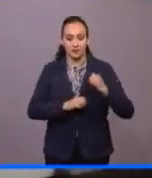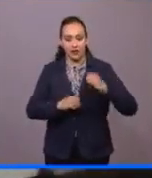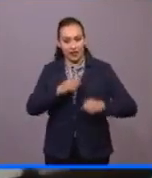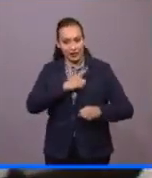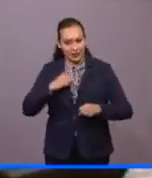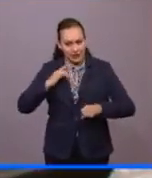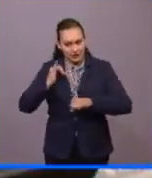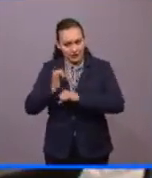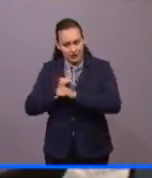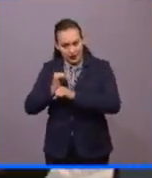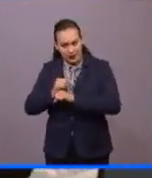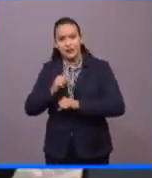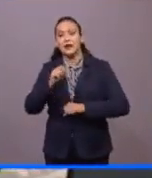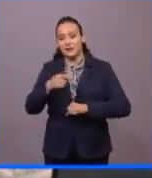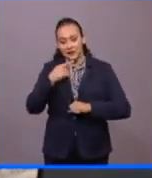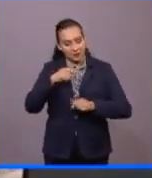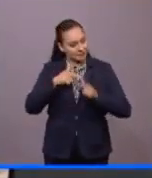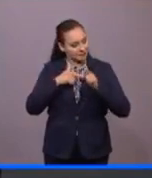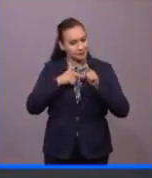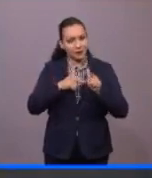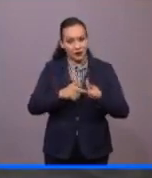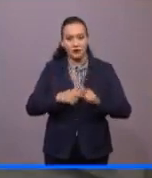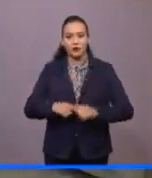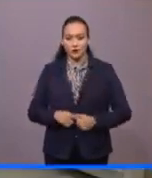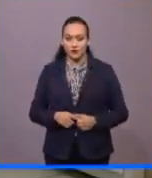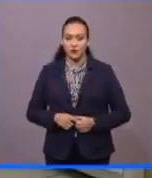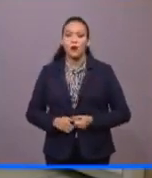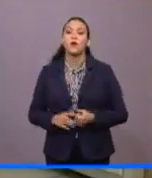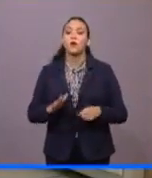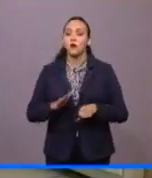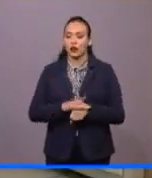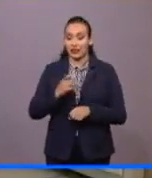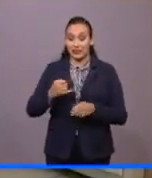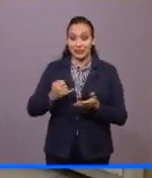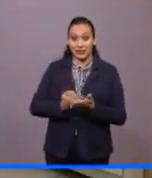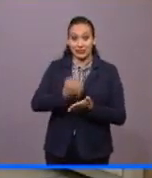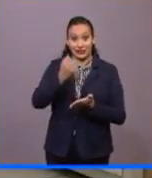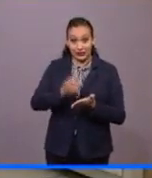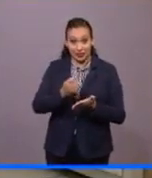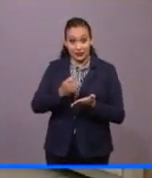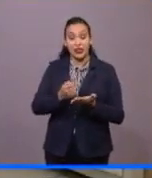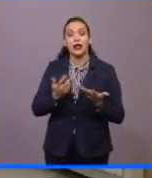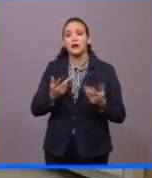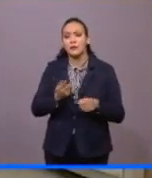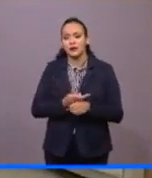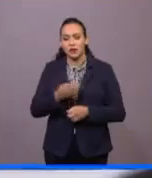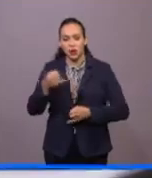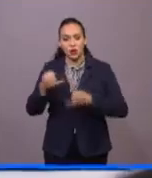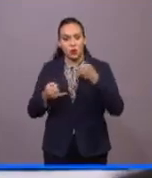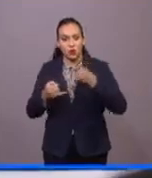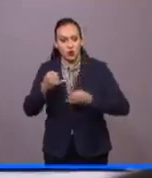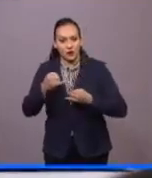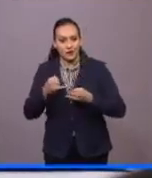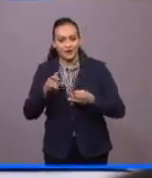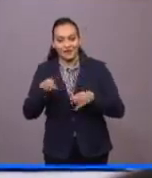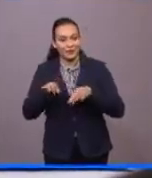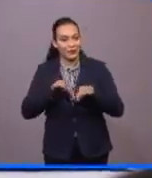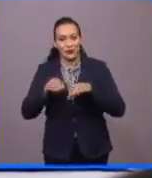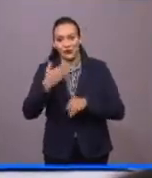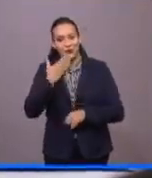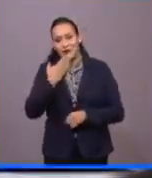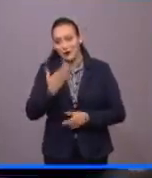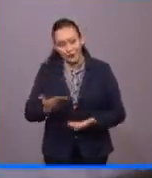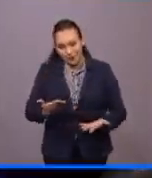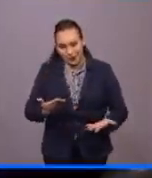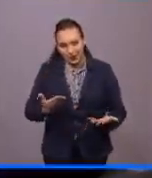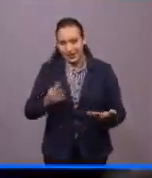seguir incluso de oficio el procedimiento disciplinario, pues la sentencia implicará que la persona juzgadora no realizó su función